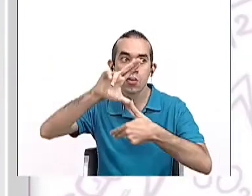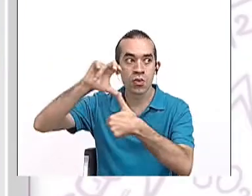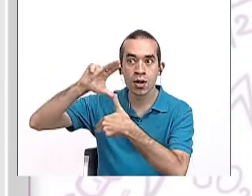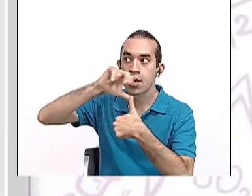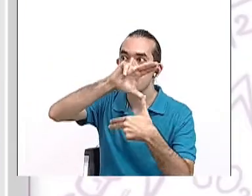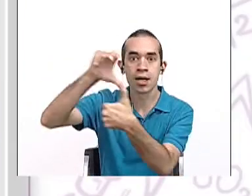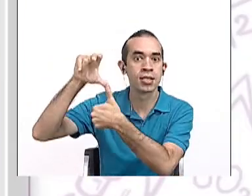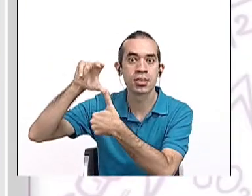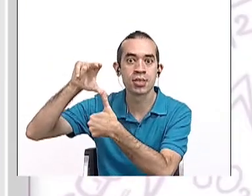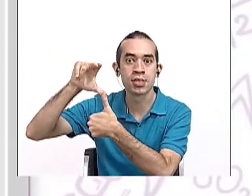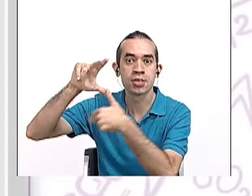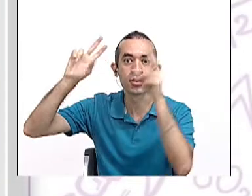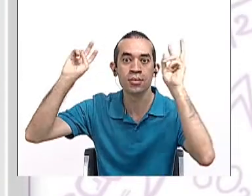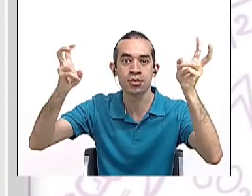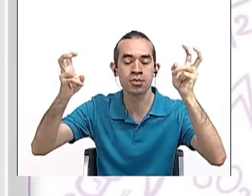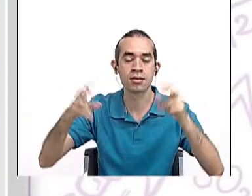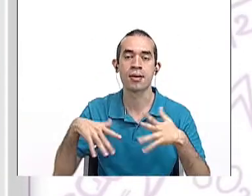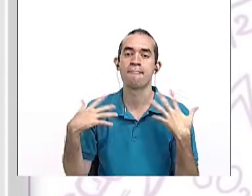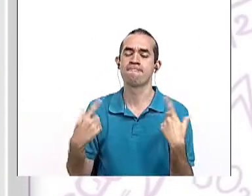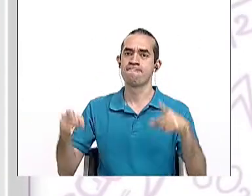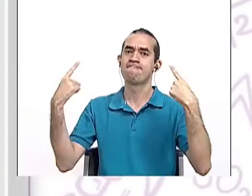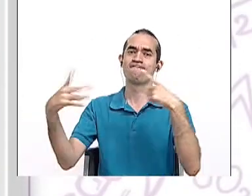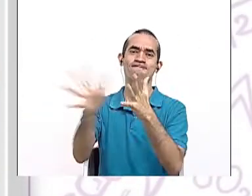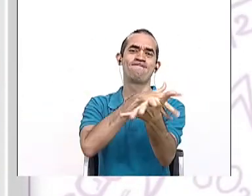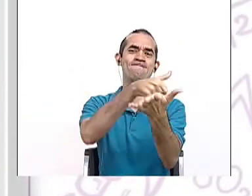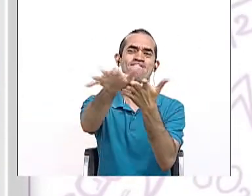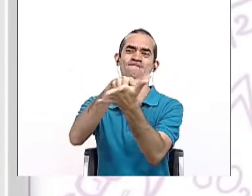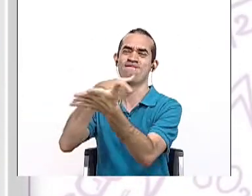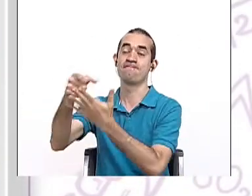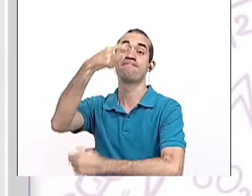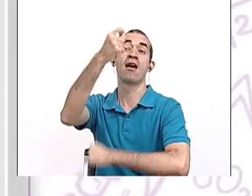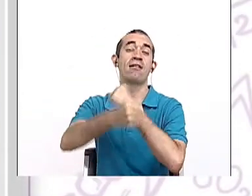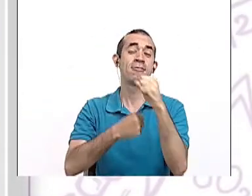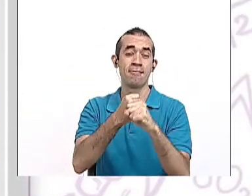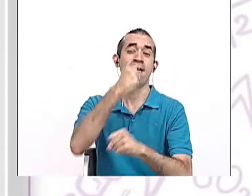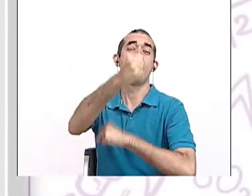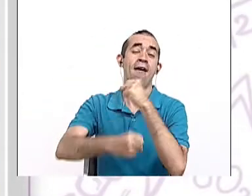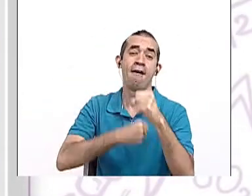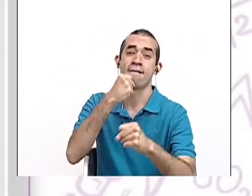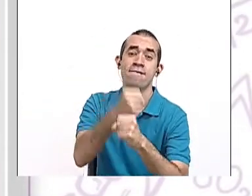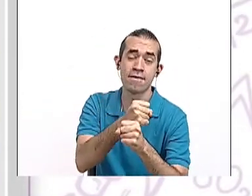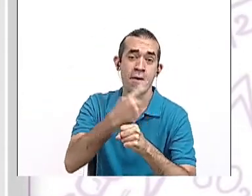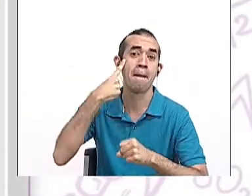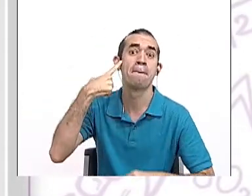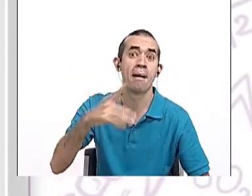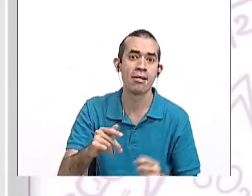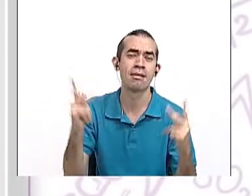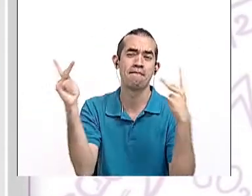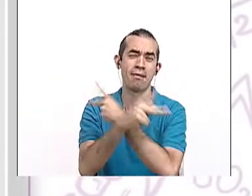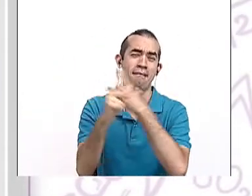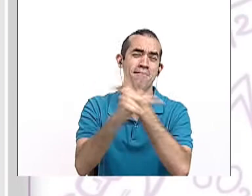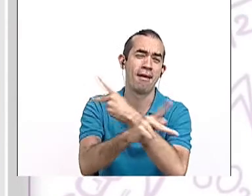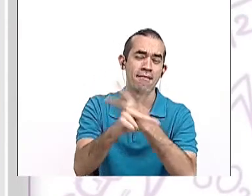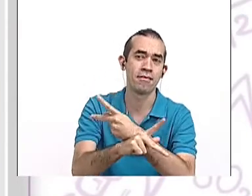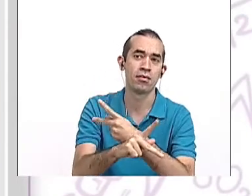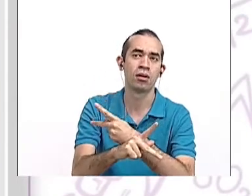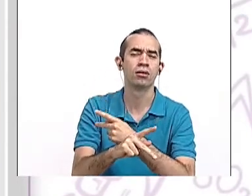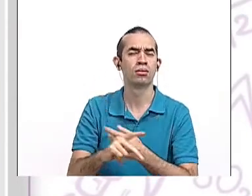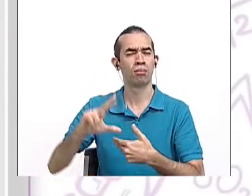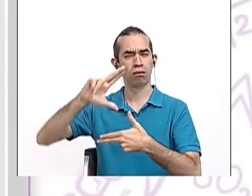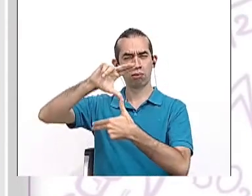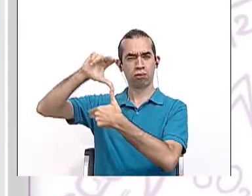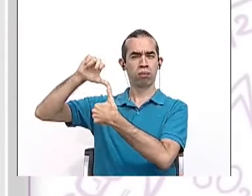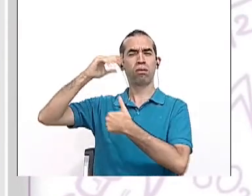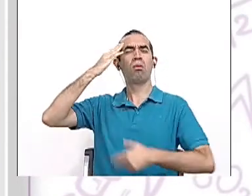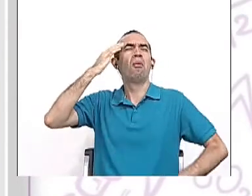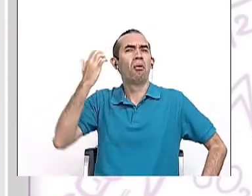Huracanes. Estos fenómenos causan enormes daños cada año y parece que cada vez serán peores. ¿Por qué hay